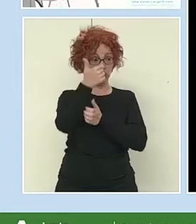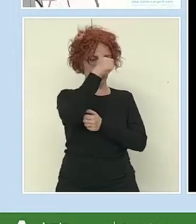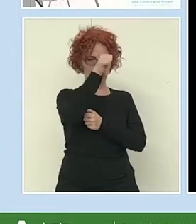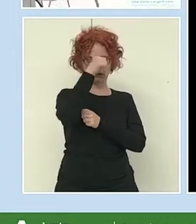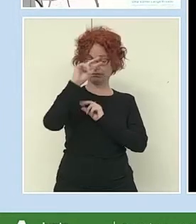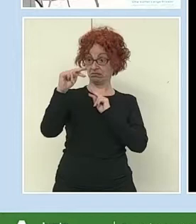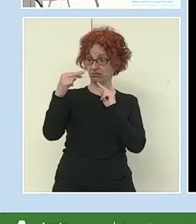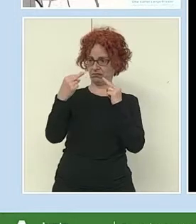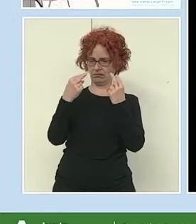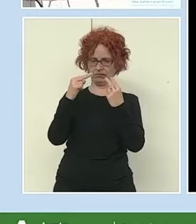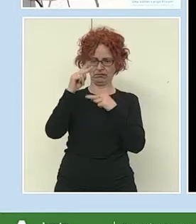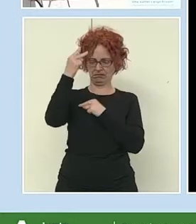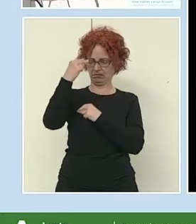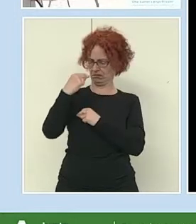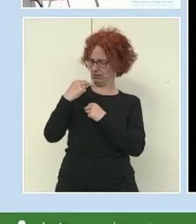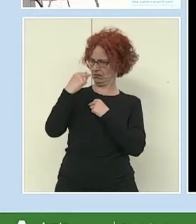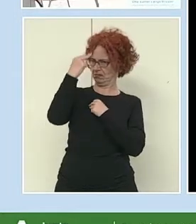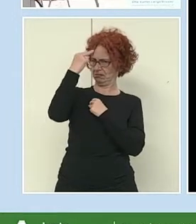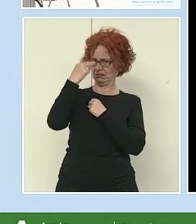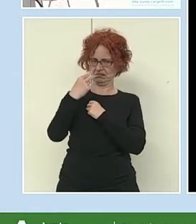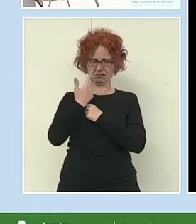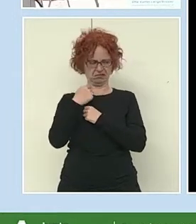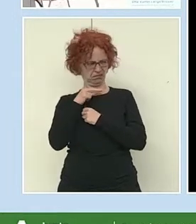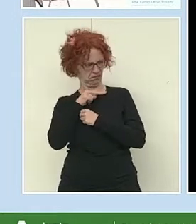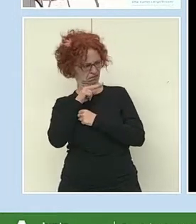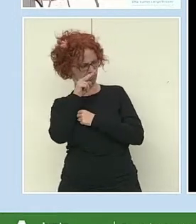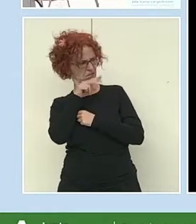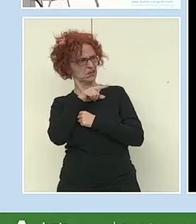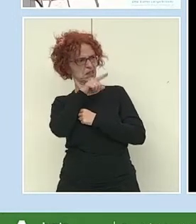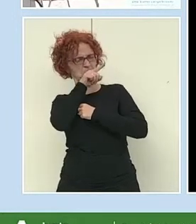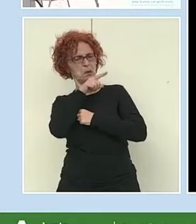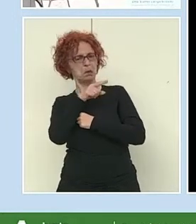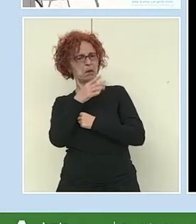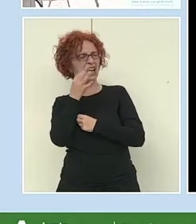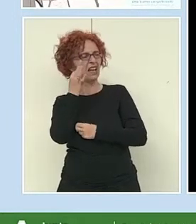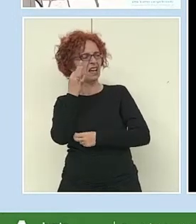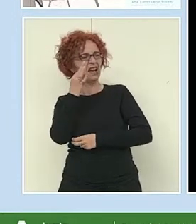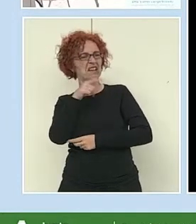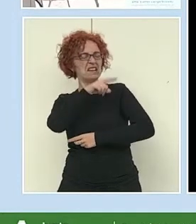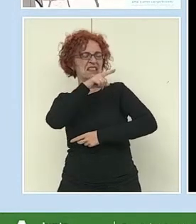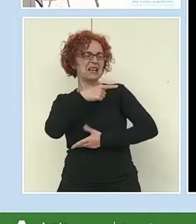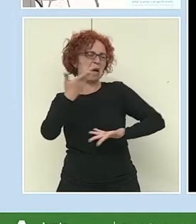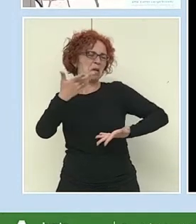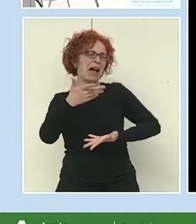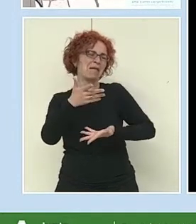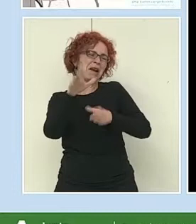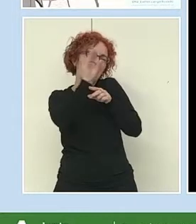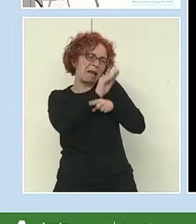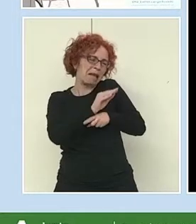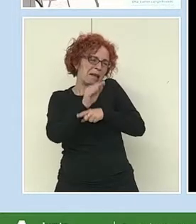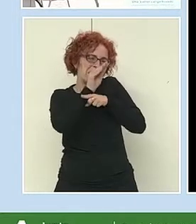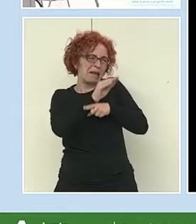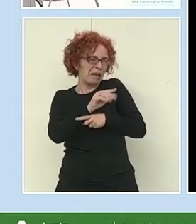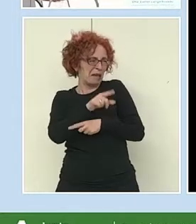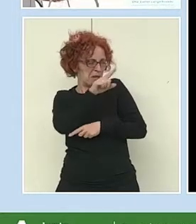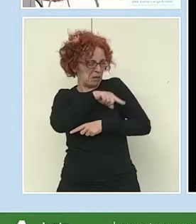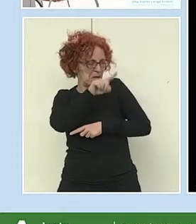empezaban a considerar, no sé si entienden esta expresión, como las chicas aquí sois como cascarón de huevo, ¿no? ¿Qué estáis haciendo